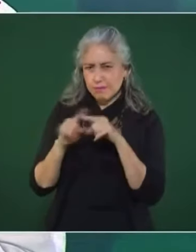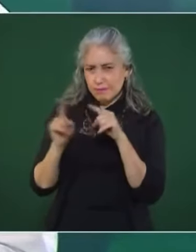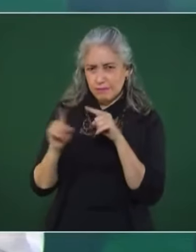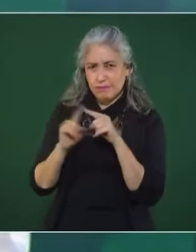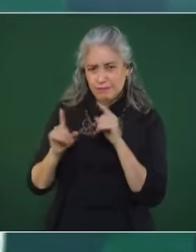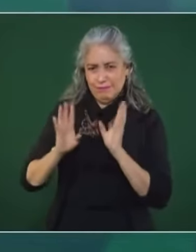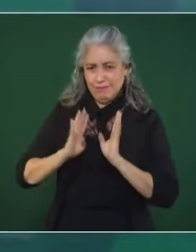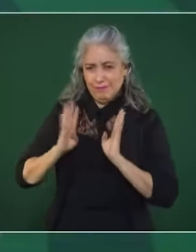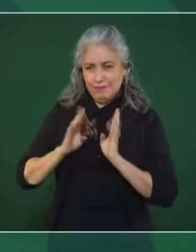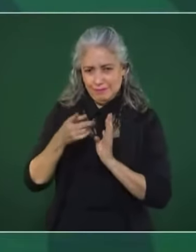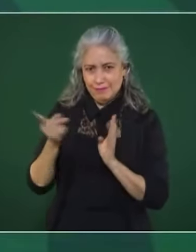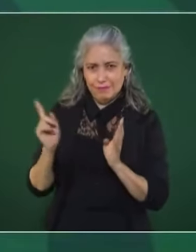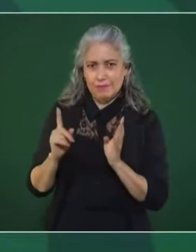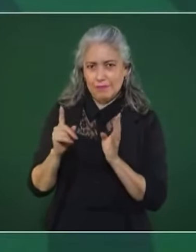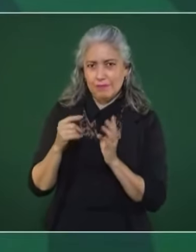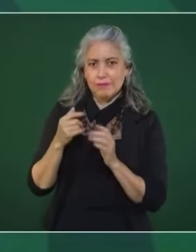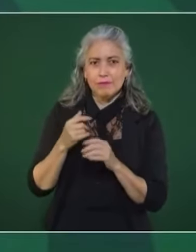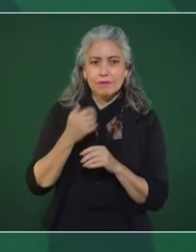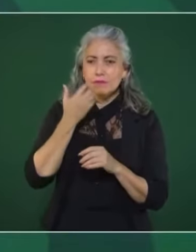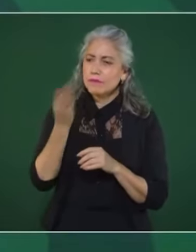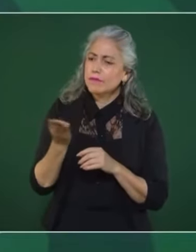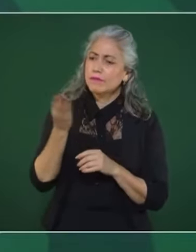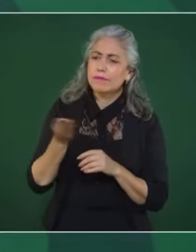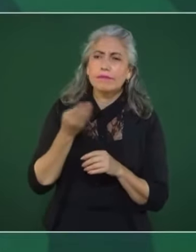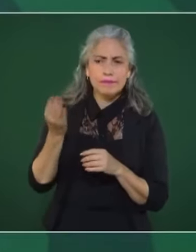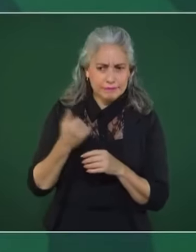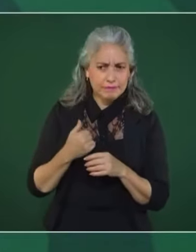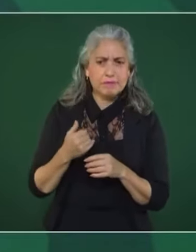del ejército. Se les dijo sí.